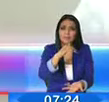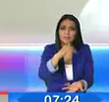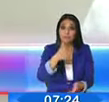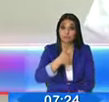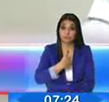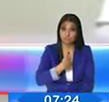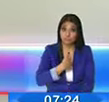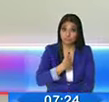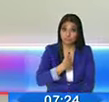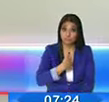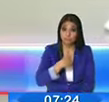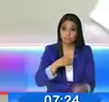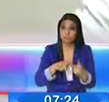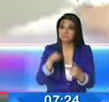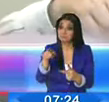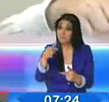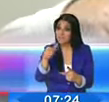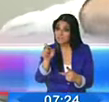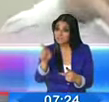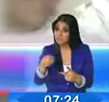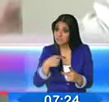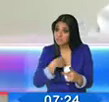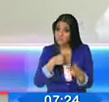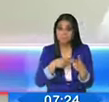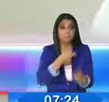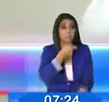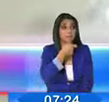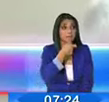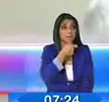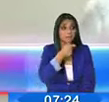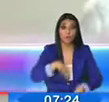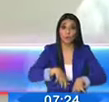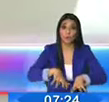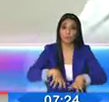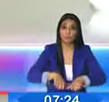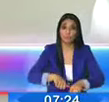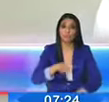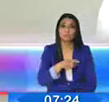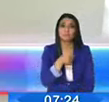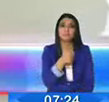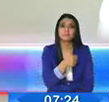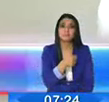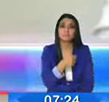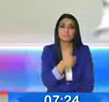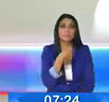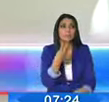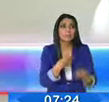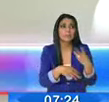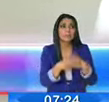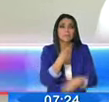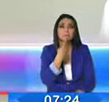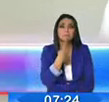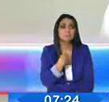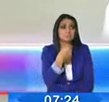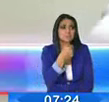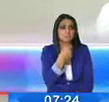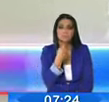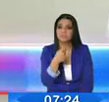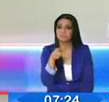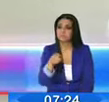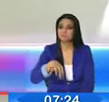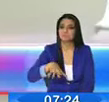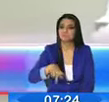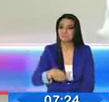ya no es garcía ya no es la prensa corrupta no es el mercado el que acaba de decir aquí se estaban